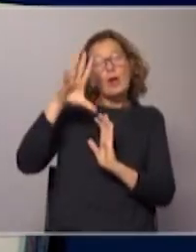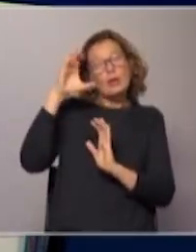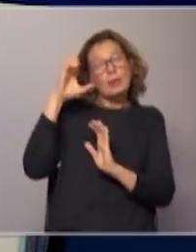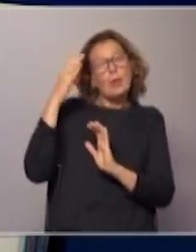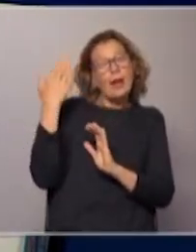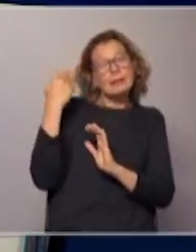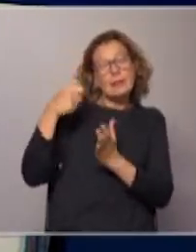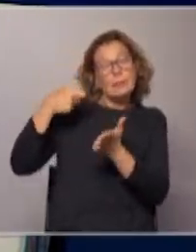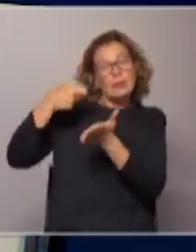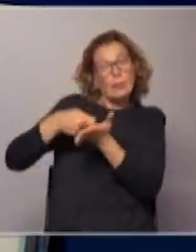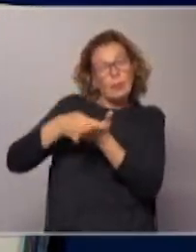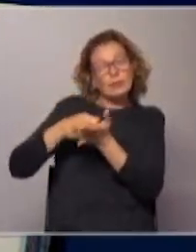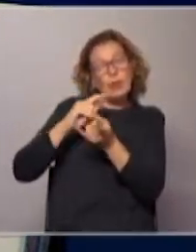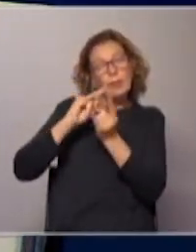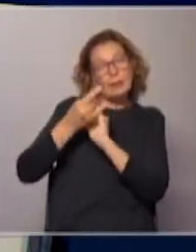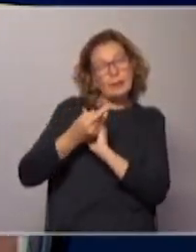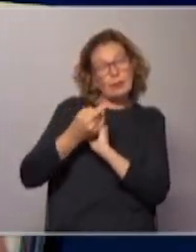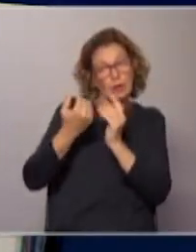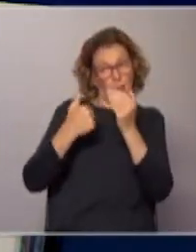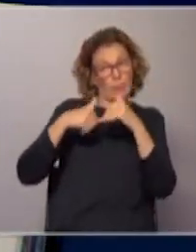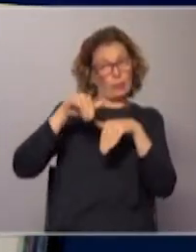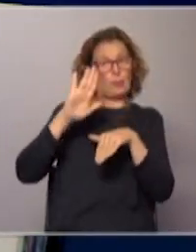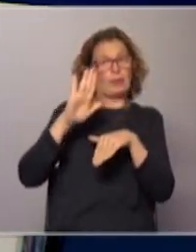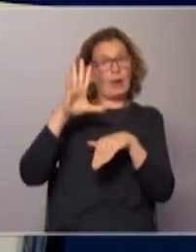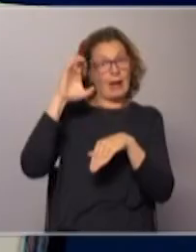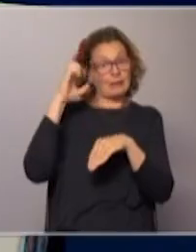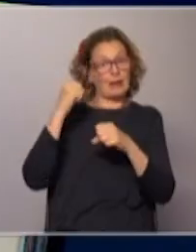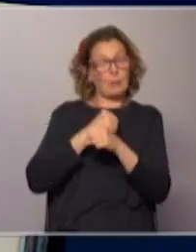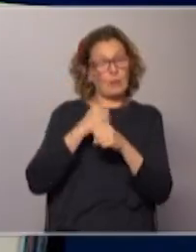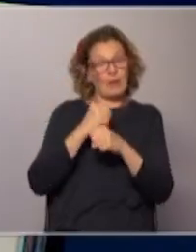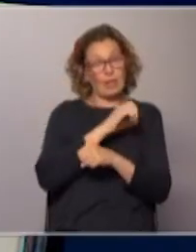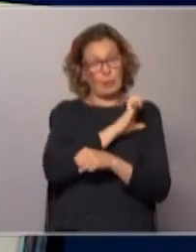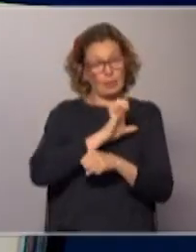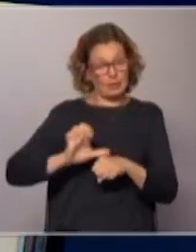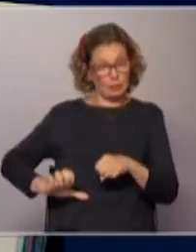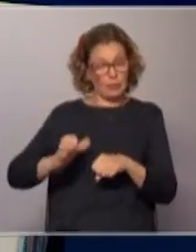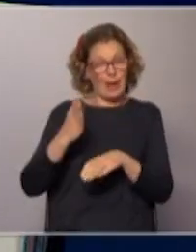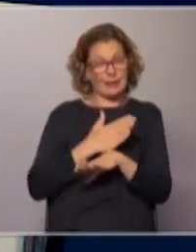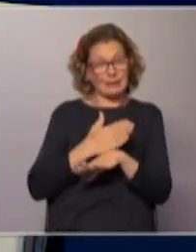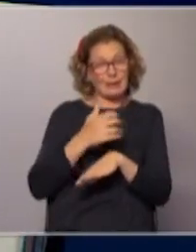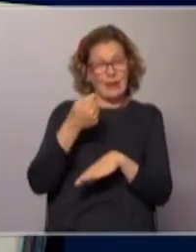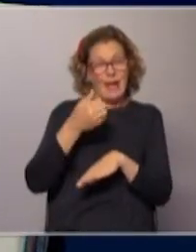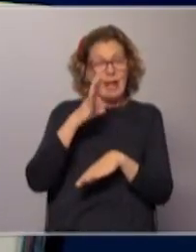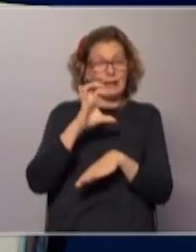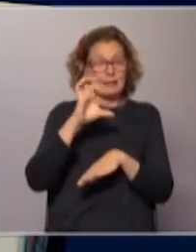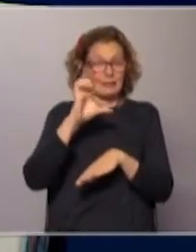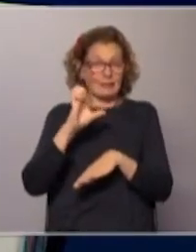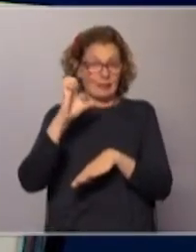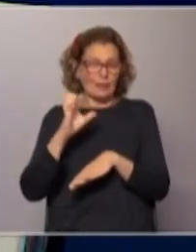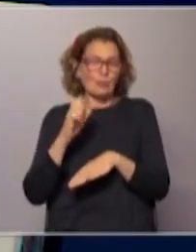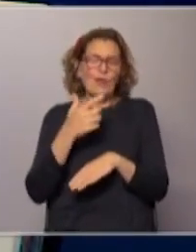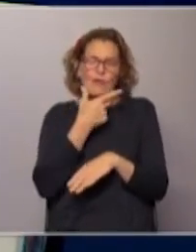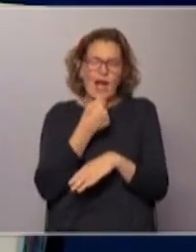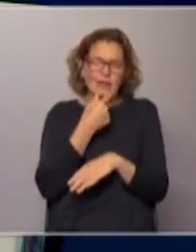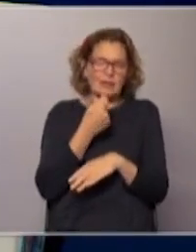tenía su propio presupuesto enviado al parlamento que era bastante superior al aprobado por el poder ejecutivo y en el caso de hace es muy sencilla la cuenta